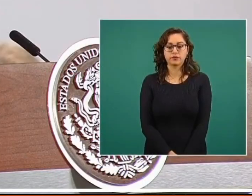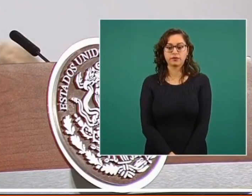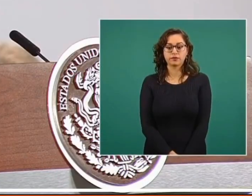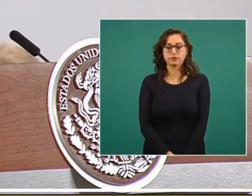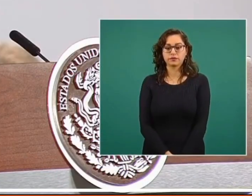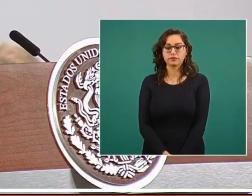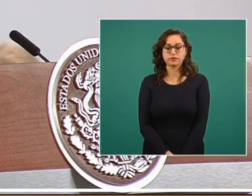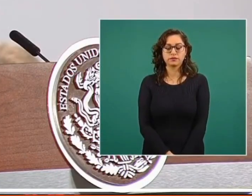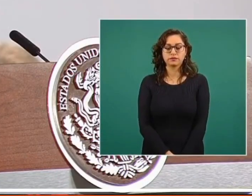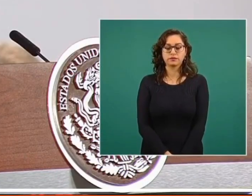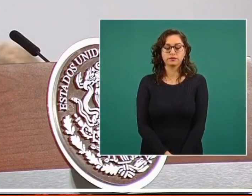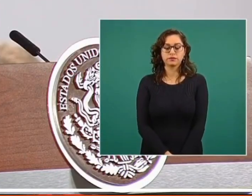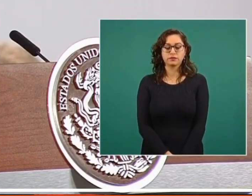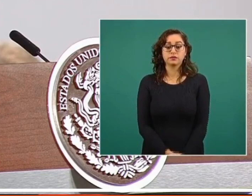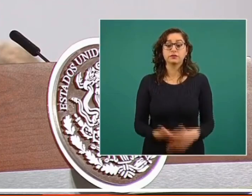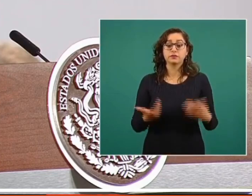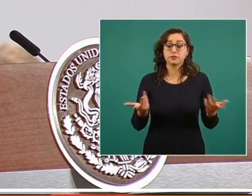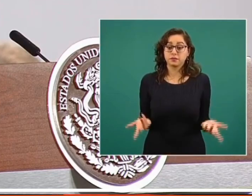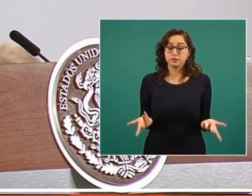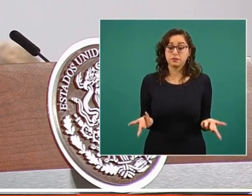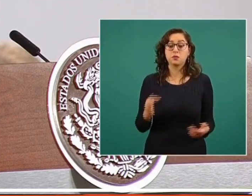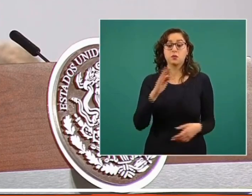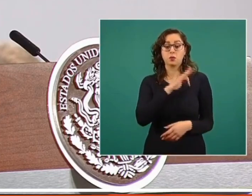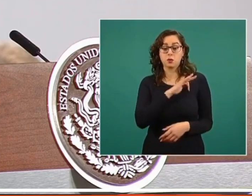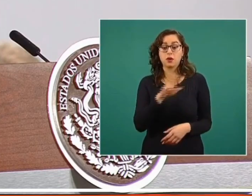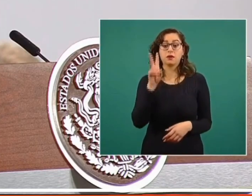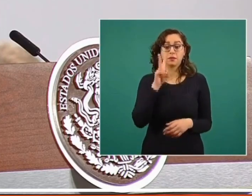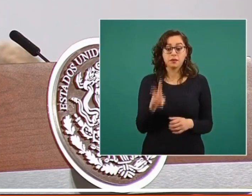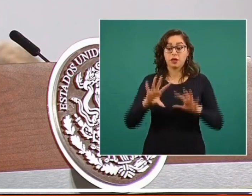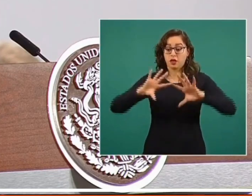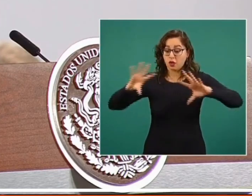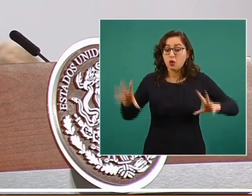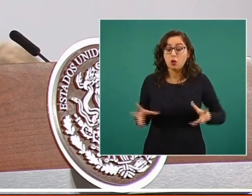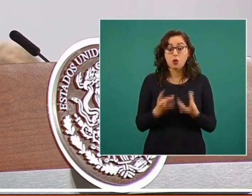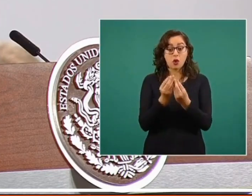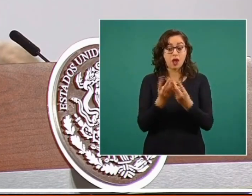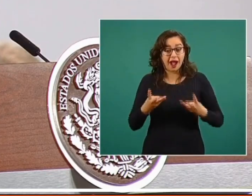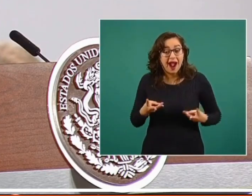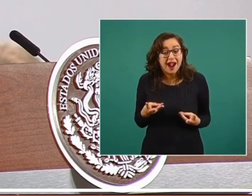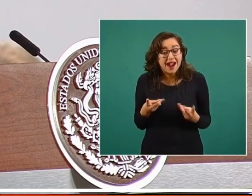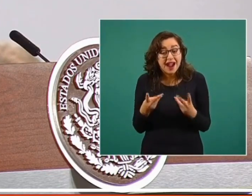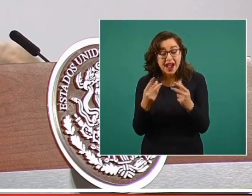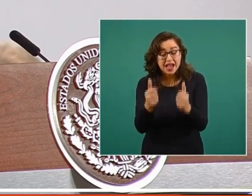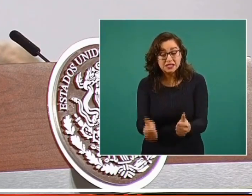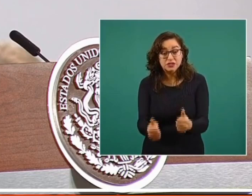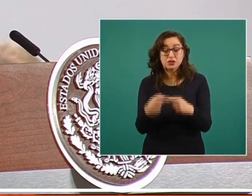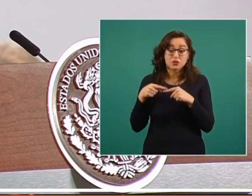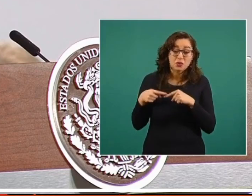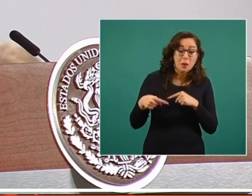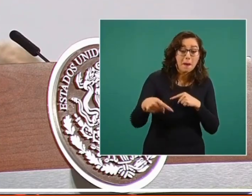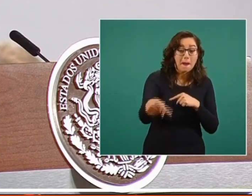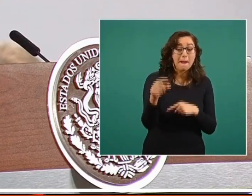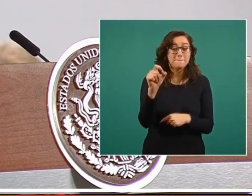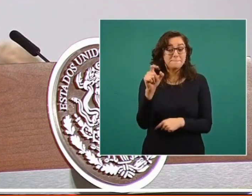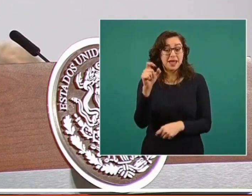2037. Así se hace un costo total proyectado a 20 años,